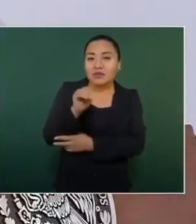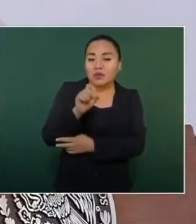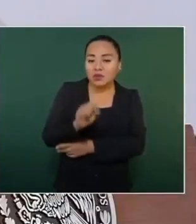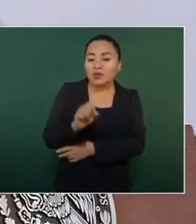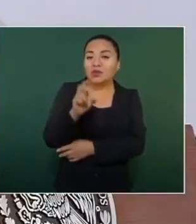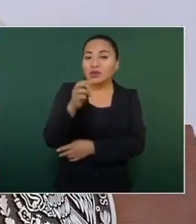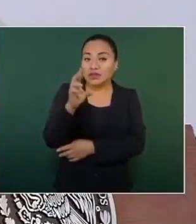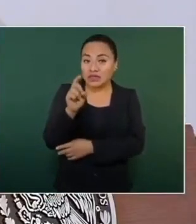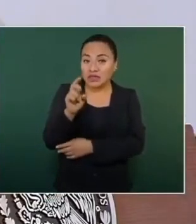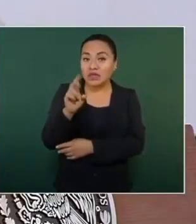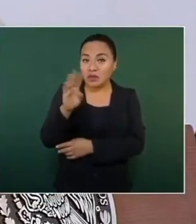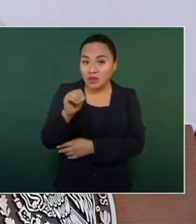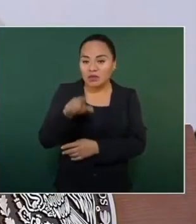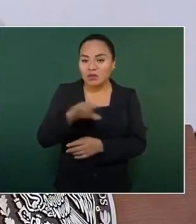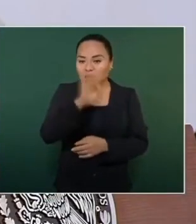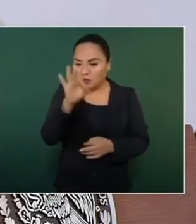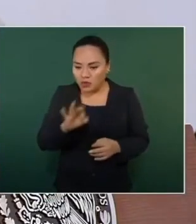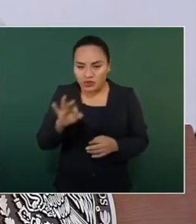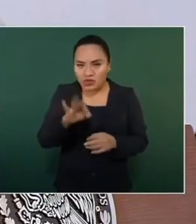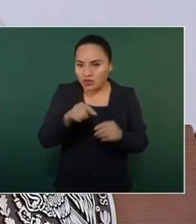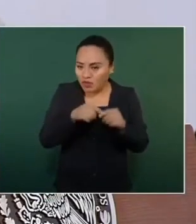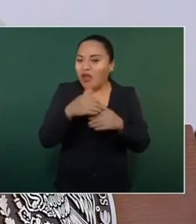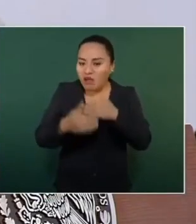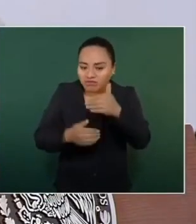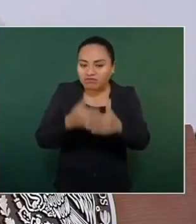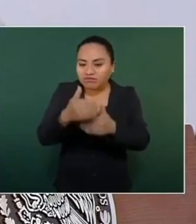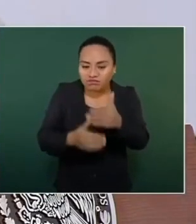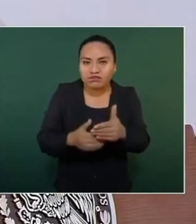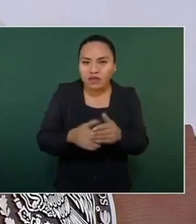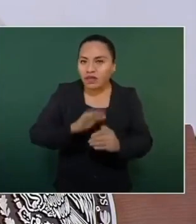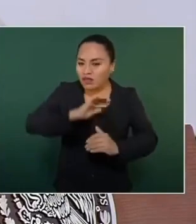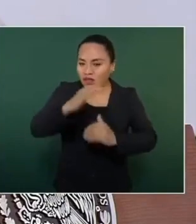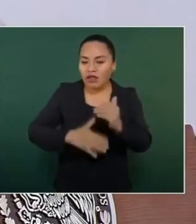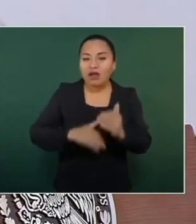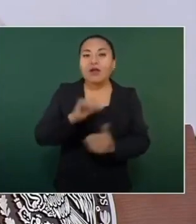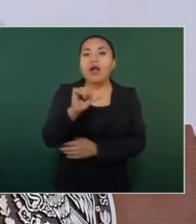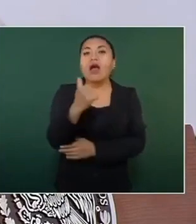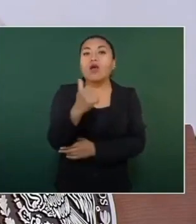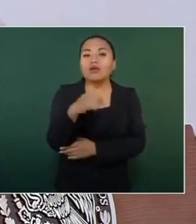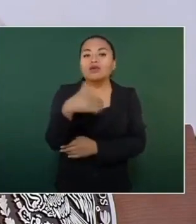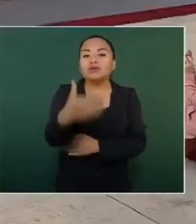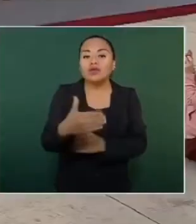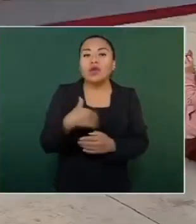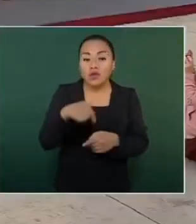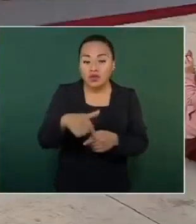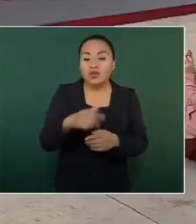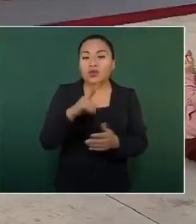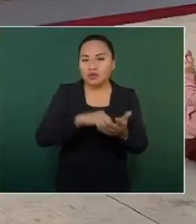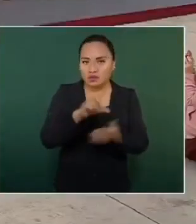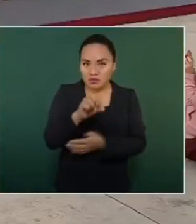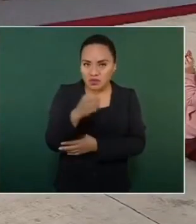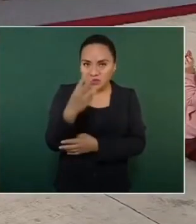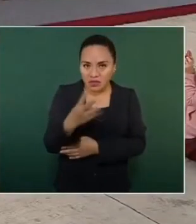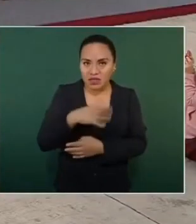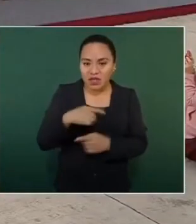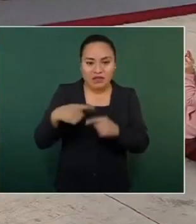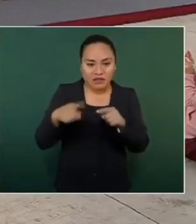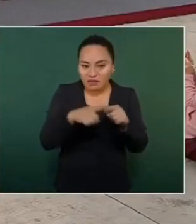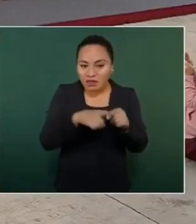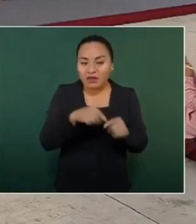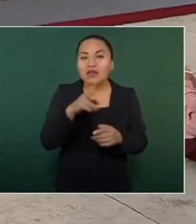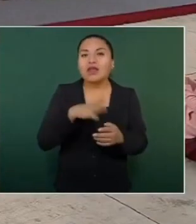79.39%. Concluye esta rehabilitación en agosto de 2023. Vamos a rehabilitar 227 kilómetros de